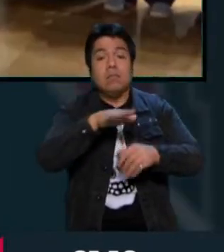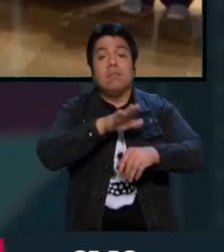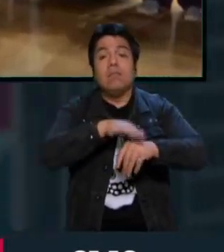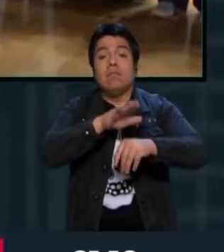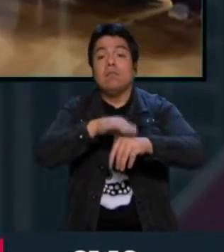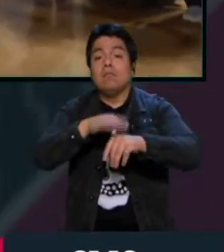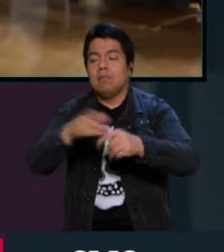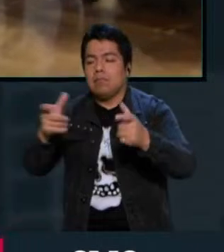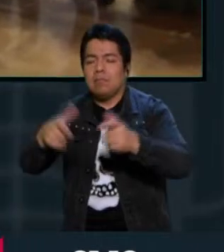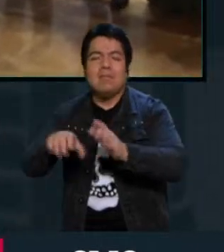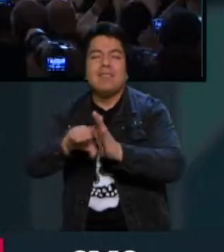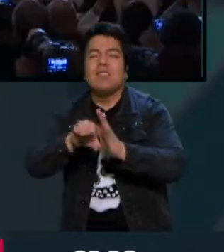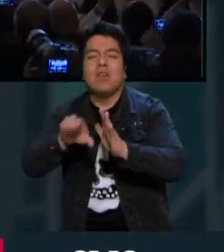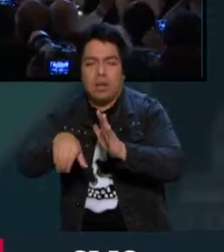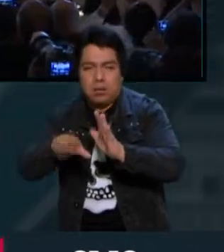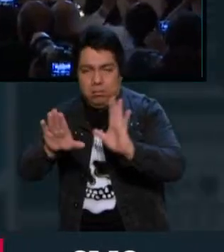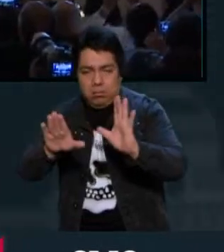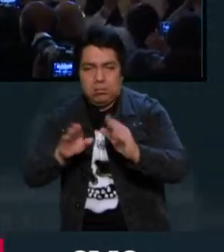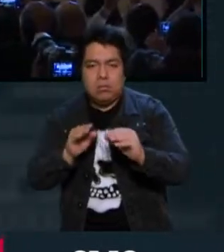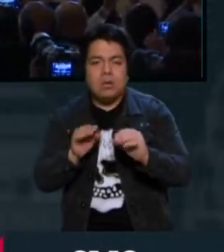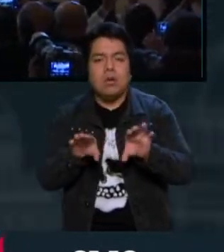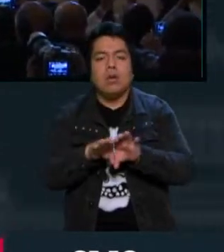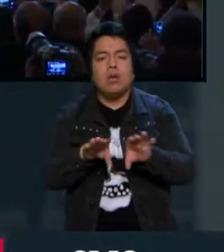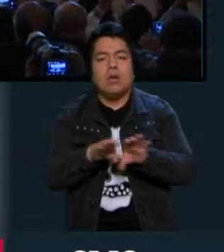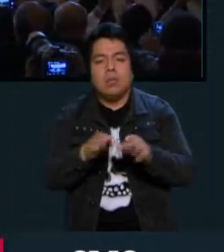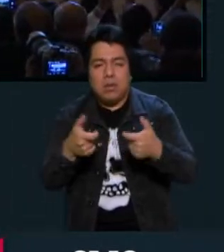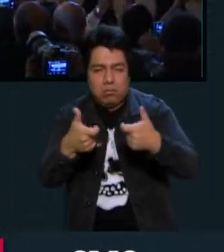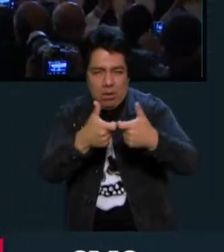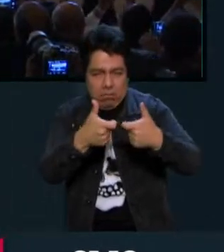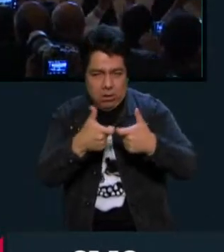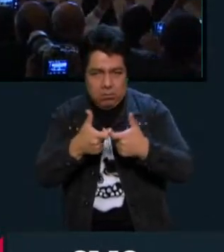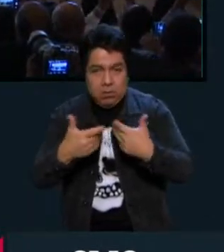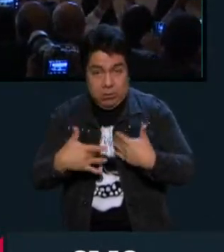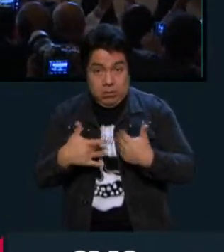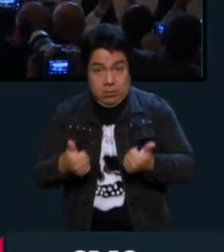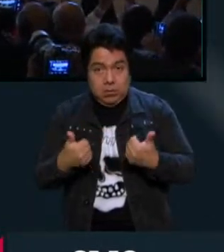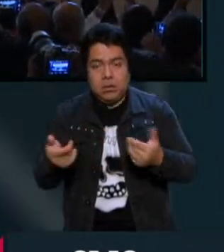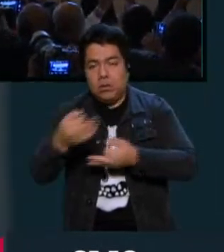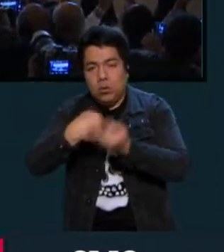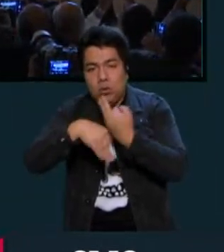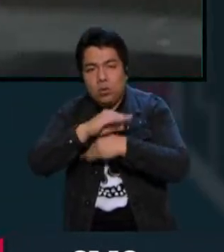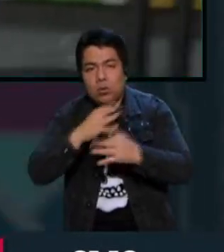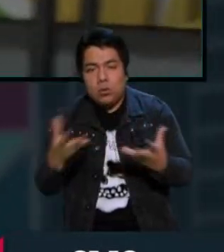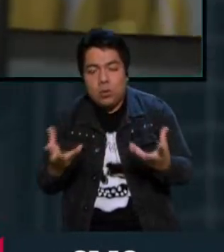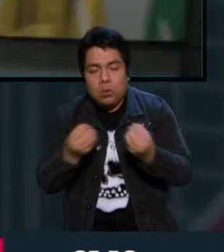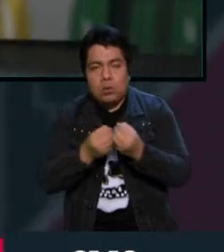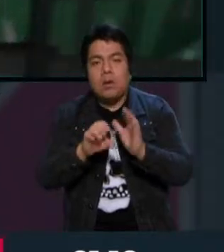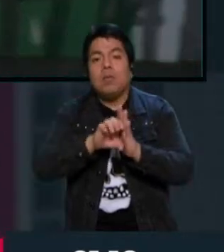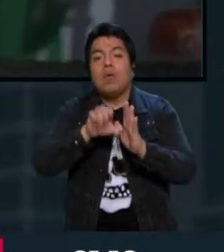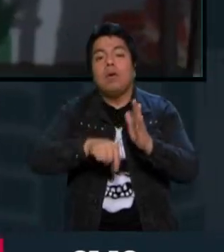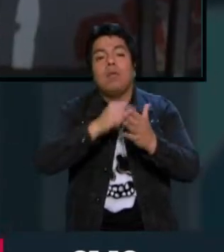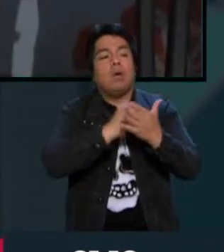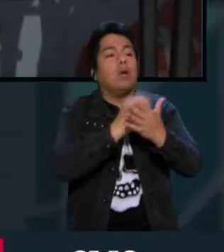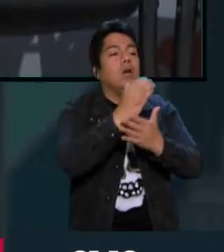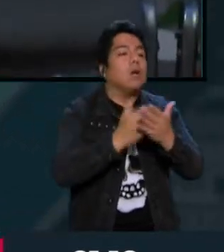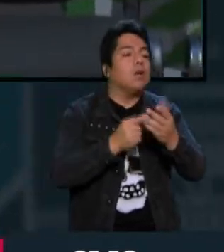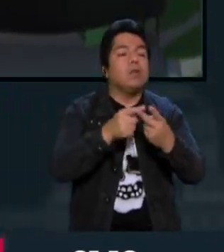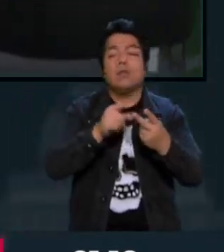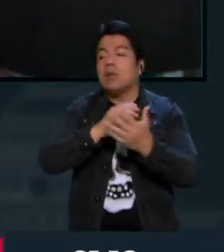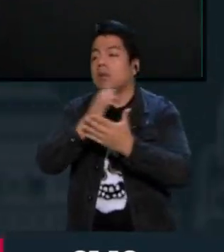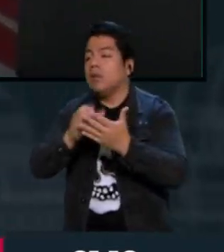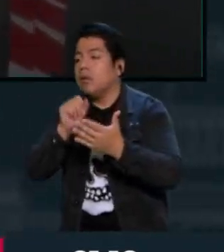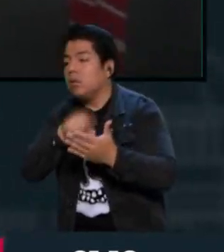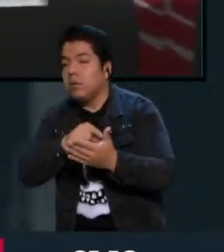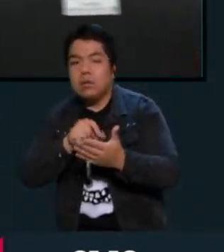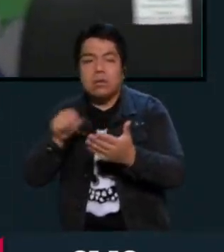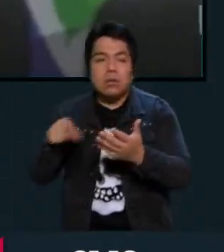por poner este ejemplo, no, pero bueno, es el que mejor se me ocurrió. Porque de pronto lo que pasa es que tú contratas una cosa, yo contrato la misma cosa y tú contratas la